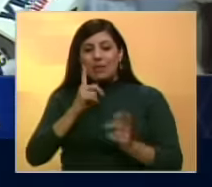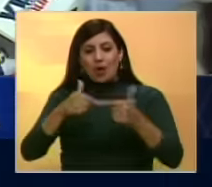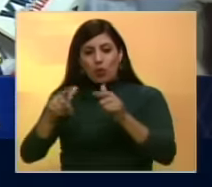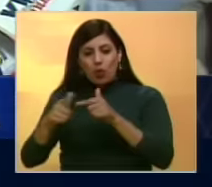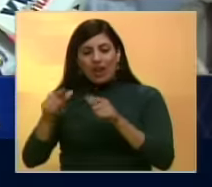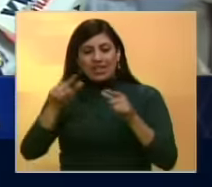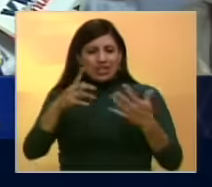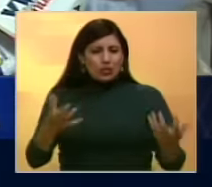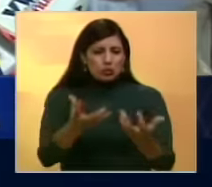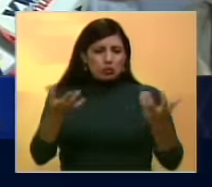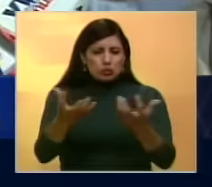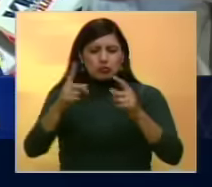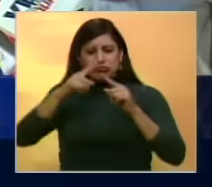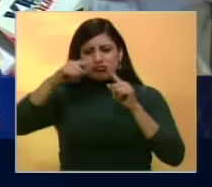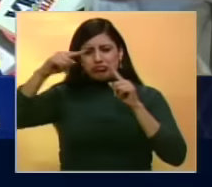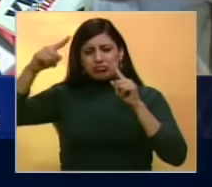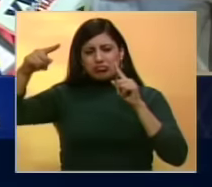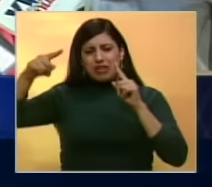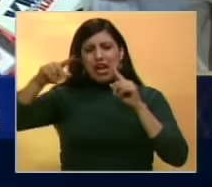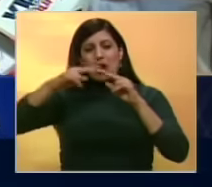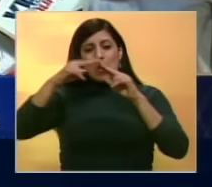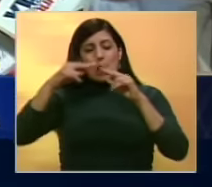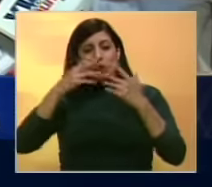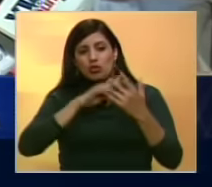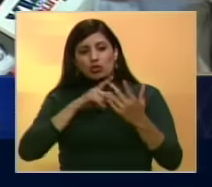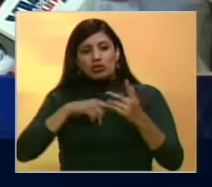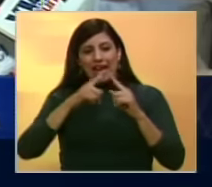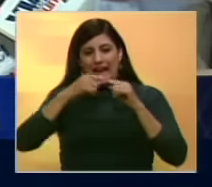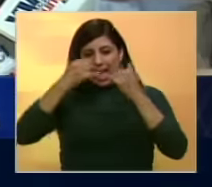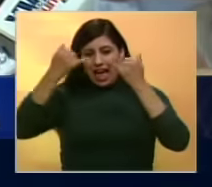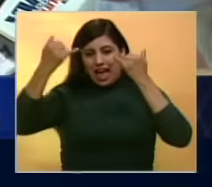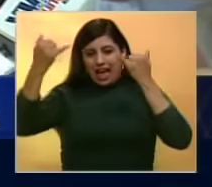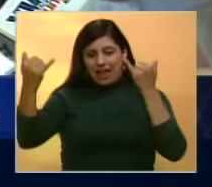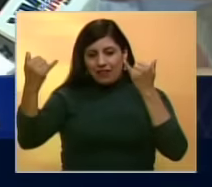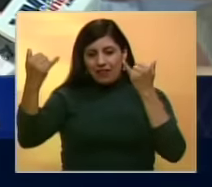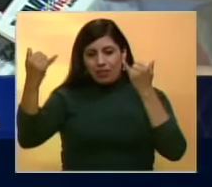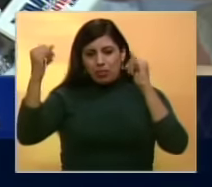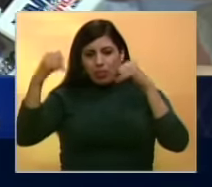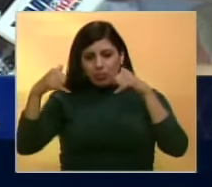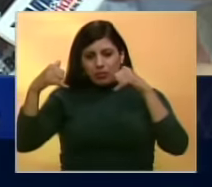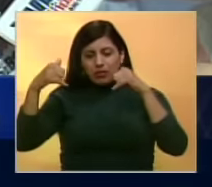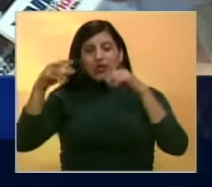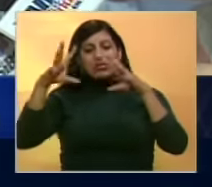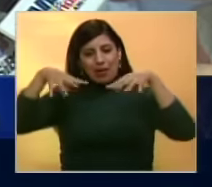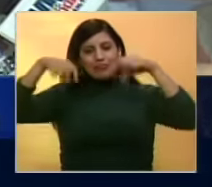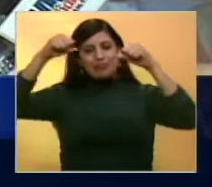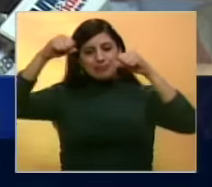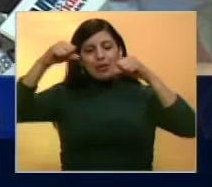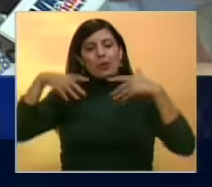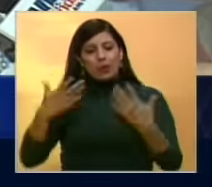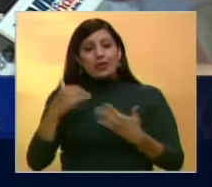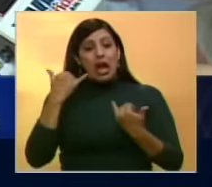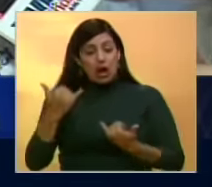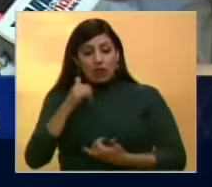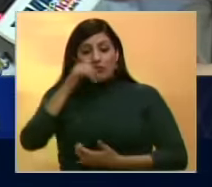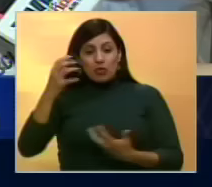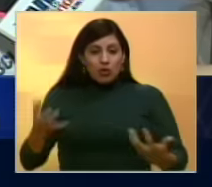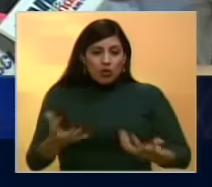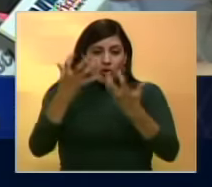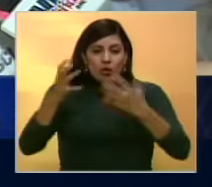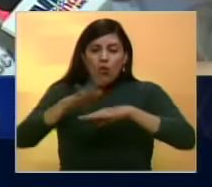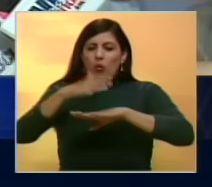incendio motivó a que se desprendiera un puente estamos hablando de un cable que sacó esa línea mota Domínguez informó que el incendio